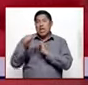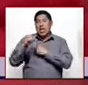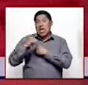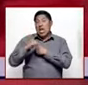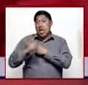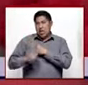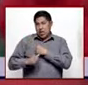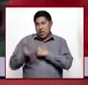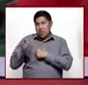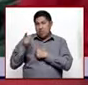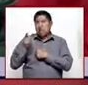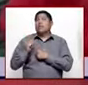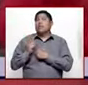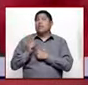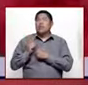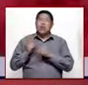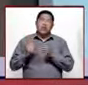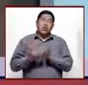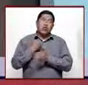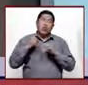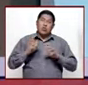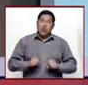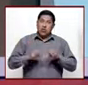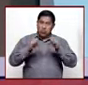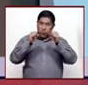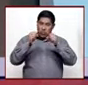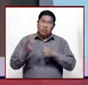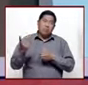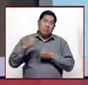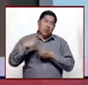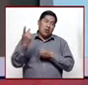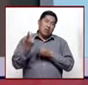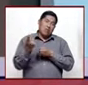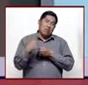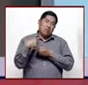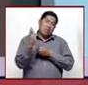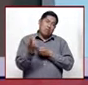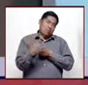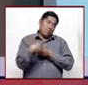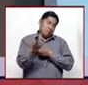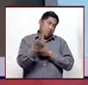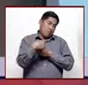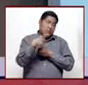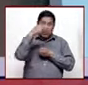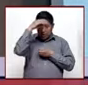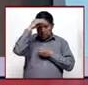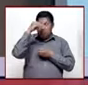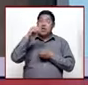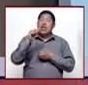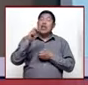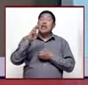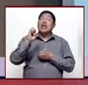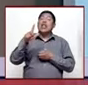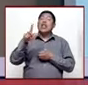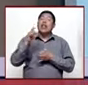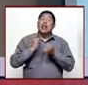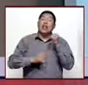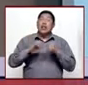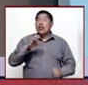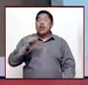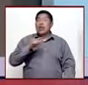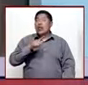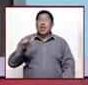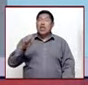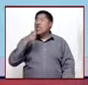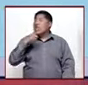estructura criminal de la cual formaba parte el señor Ariel Villarroel Calle y que estaba